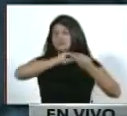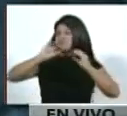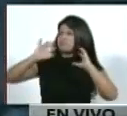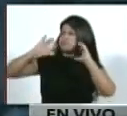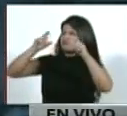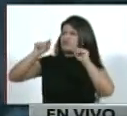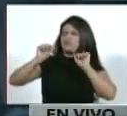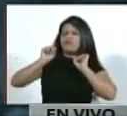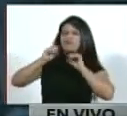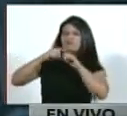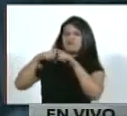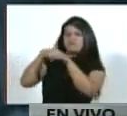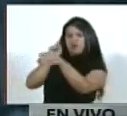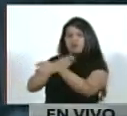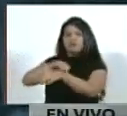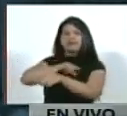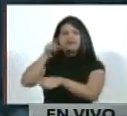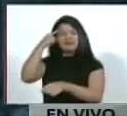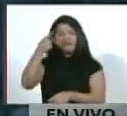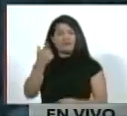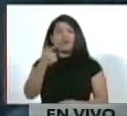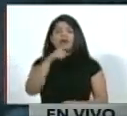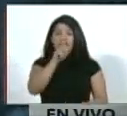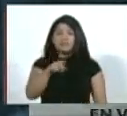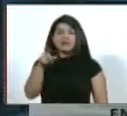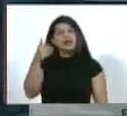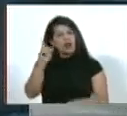incluso de eurodescendientes.